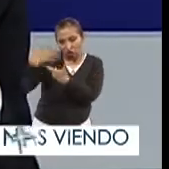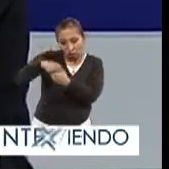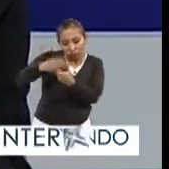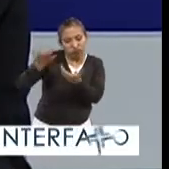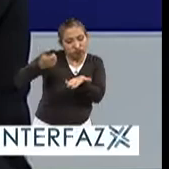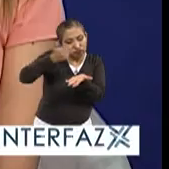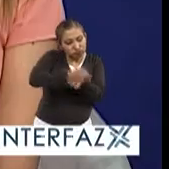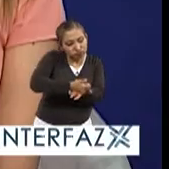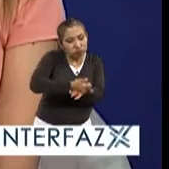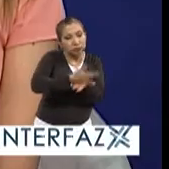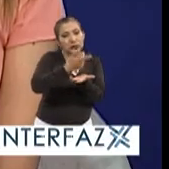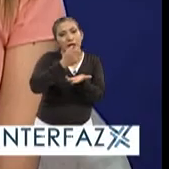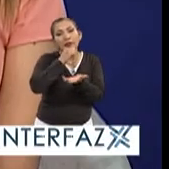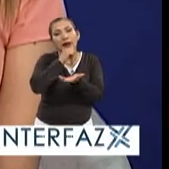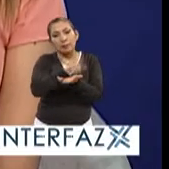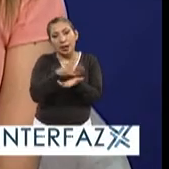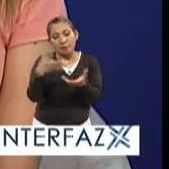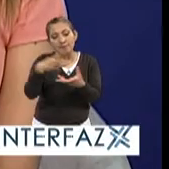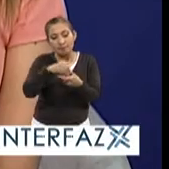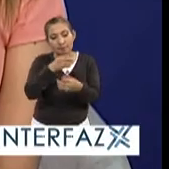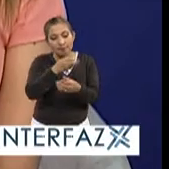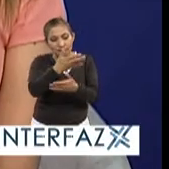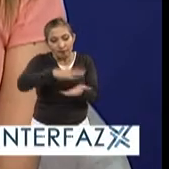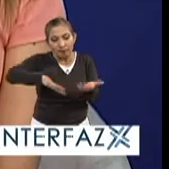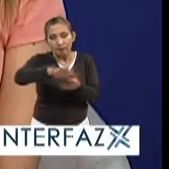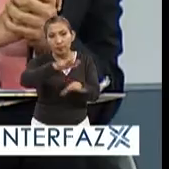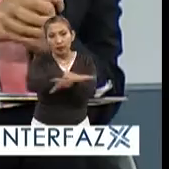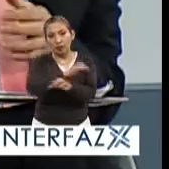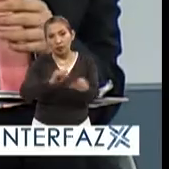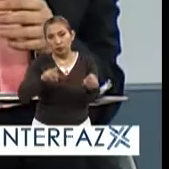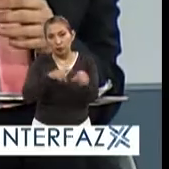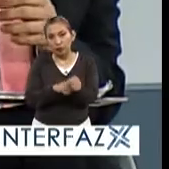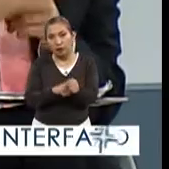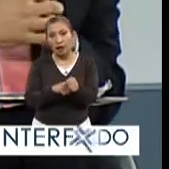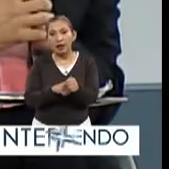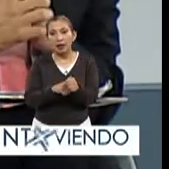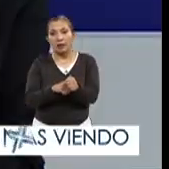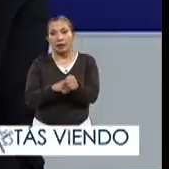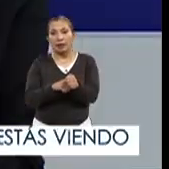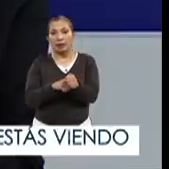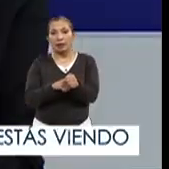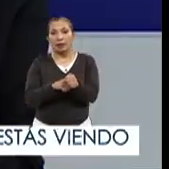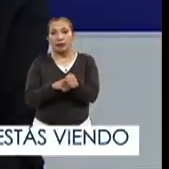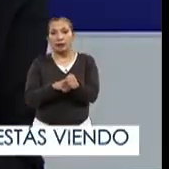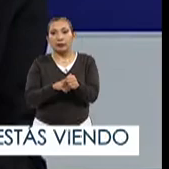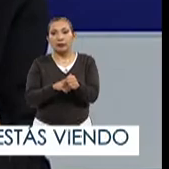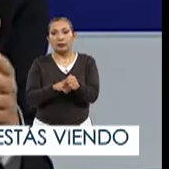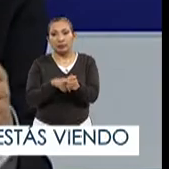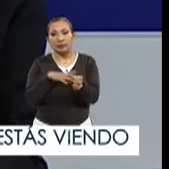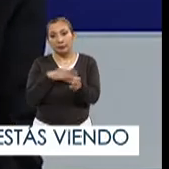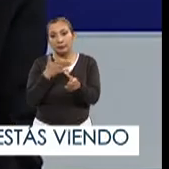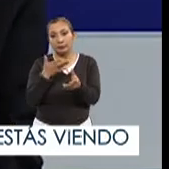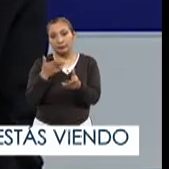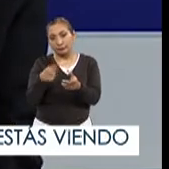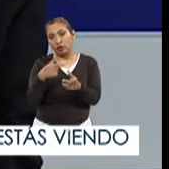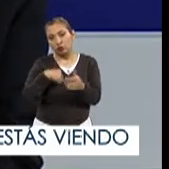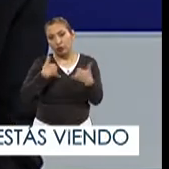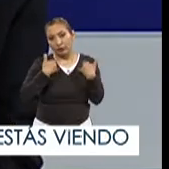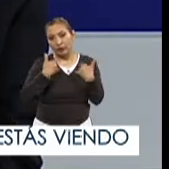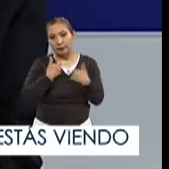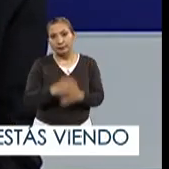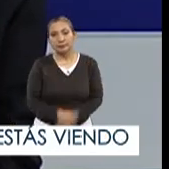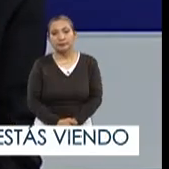se involucren y, por supuesto, formen parte de este cambio social que pues a bien tienen los